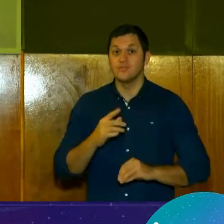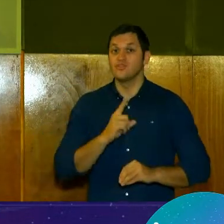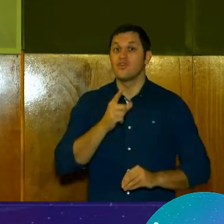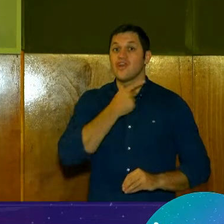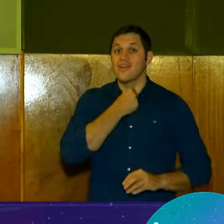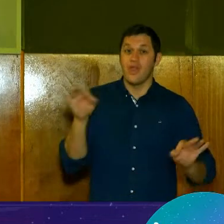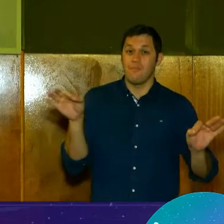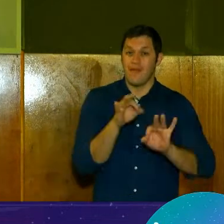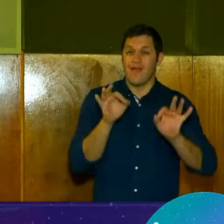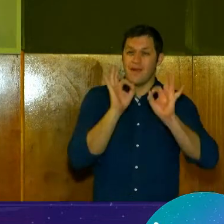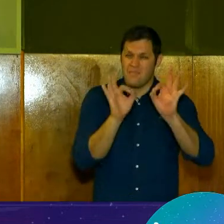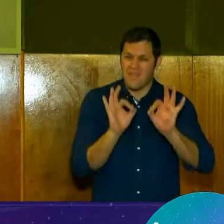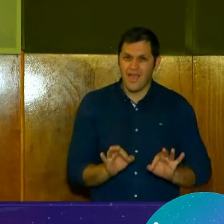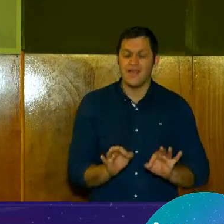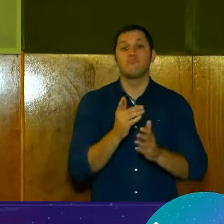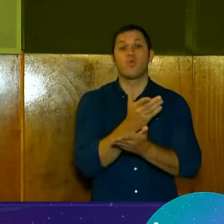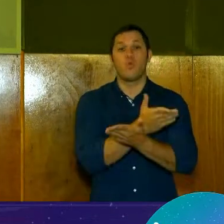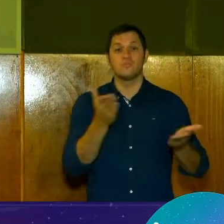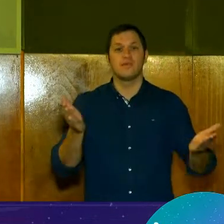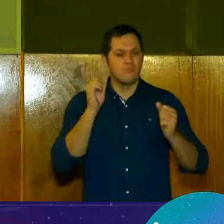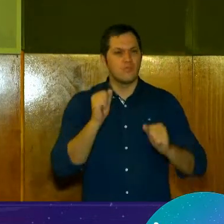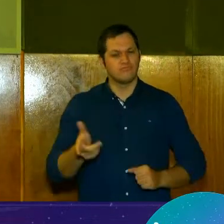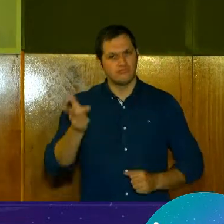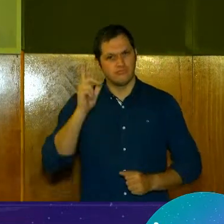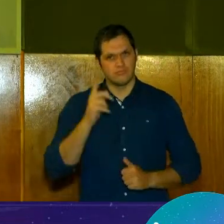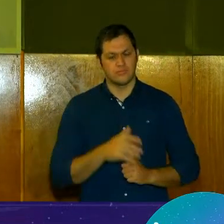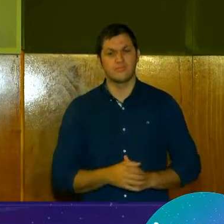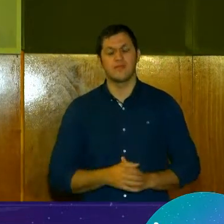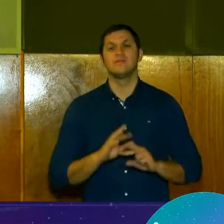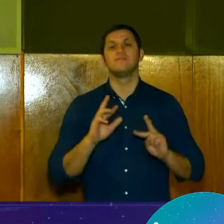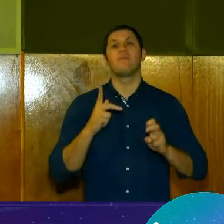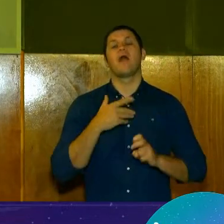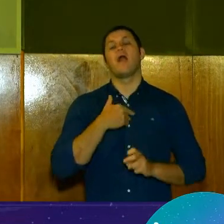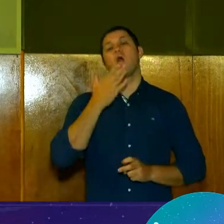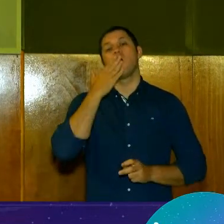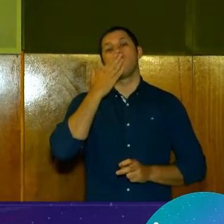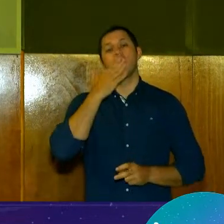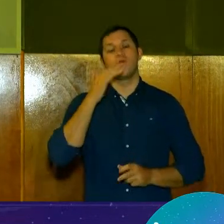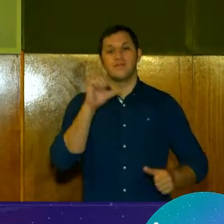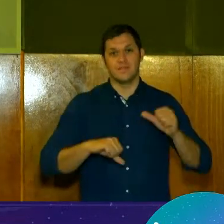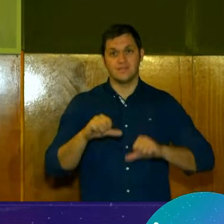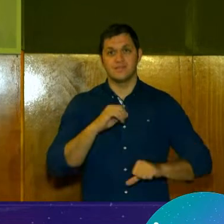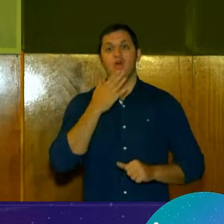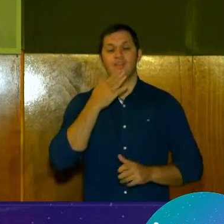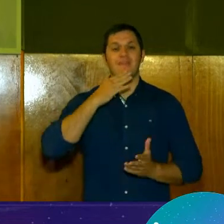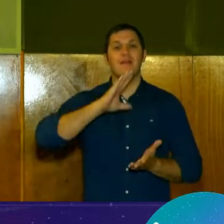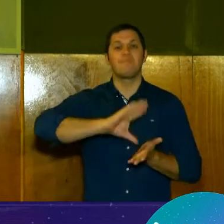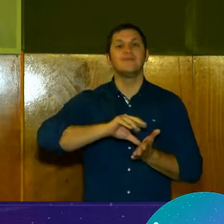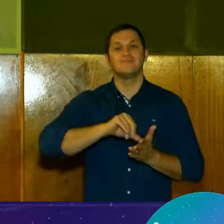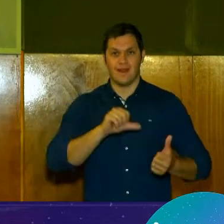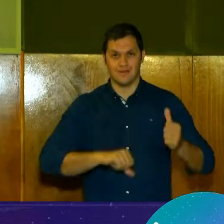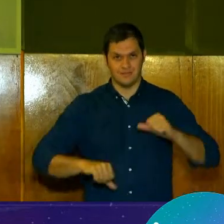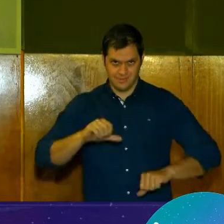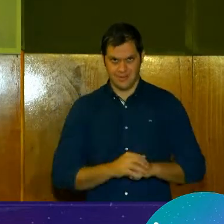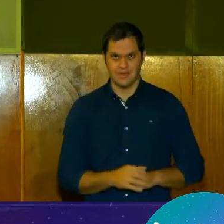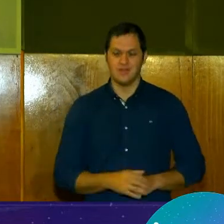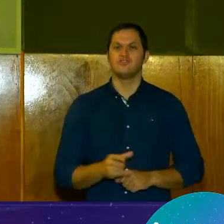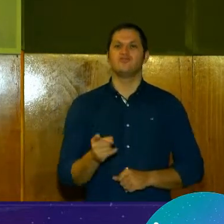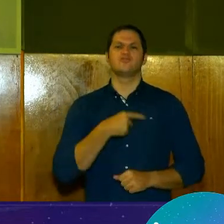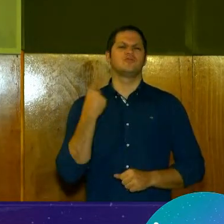que son aquellos experimentos extraños lo voy a ser extraño para no explicar de qué se trata pero yo sólo recomiendo